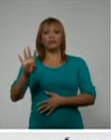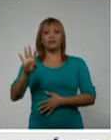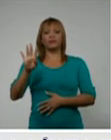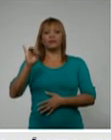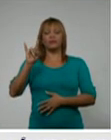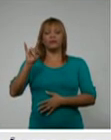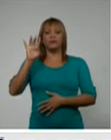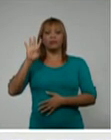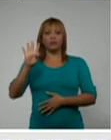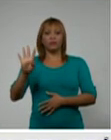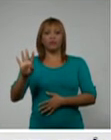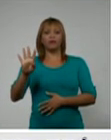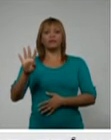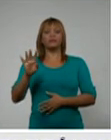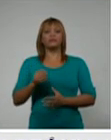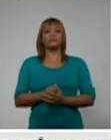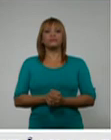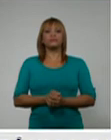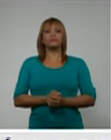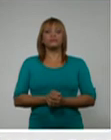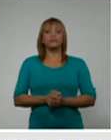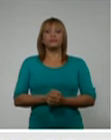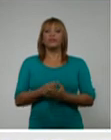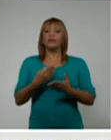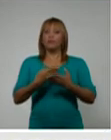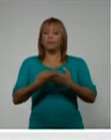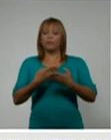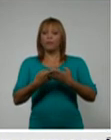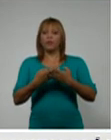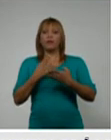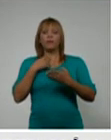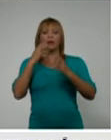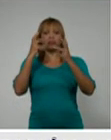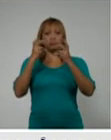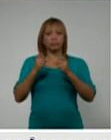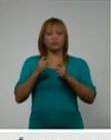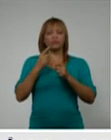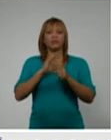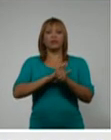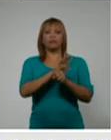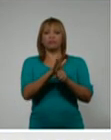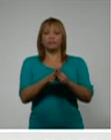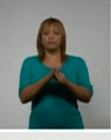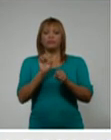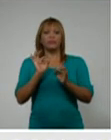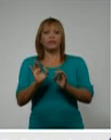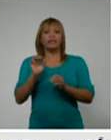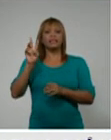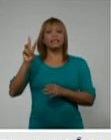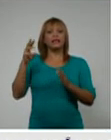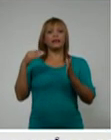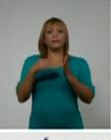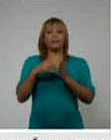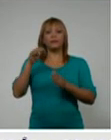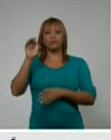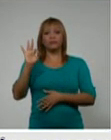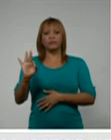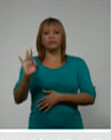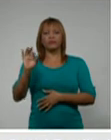377.494 muestras para el diagnóstico de COVID-19 y